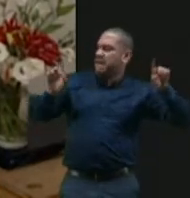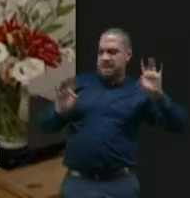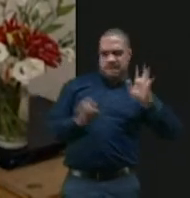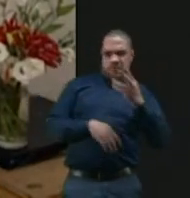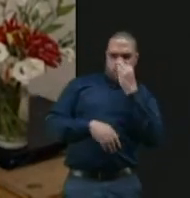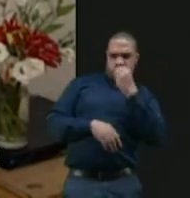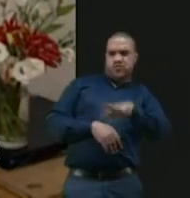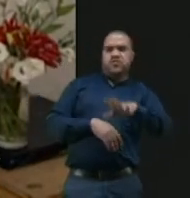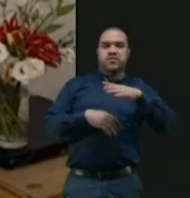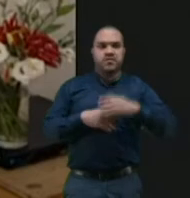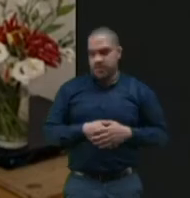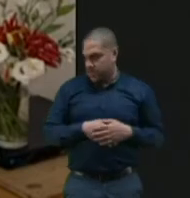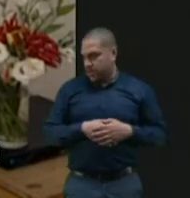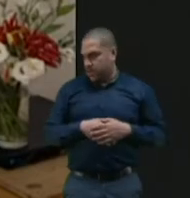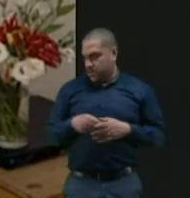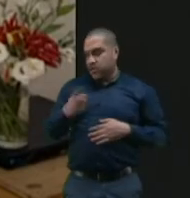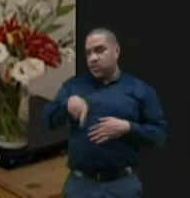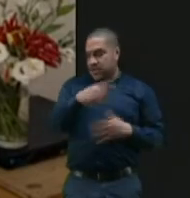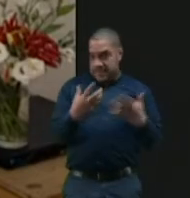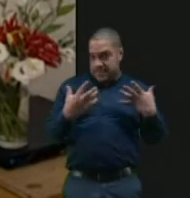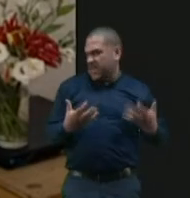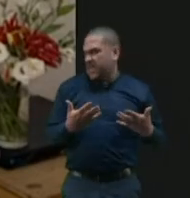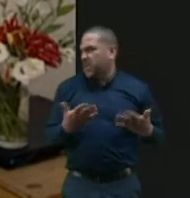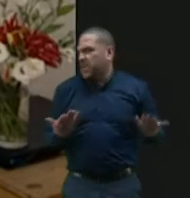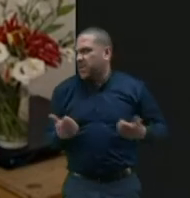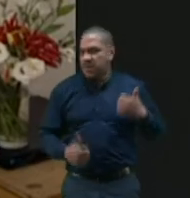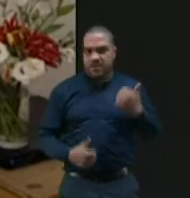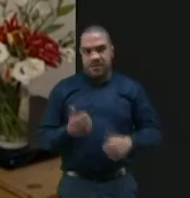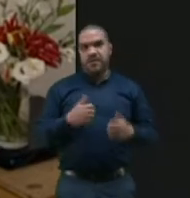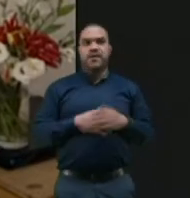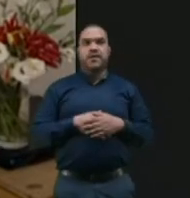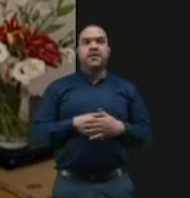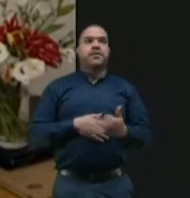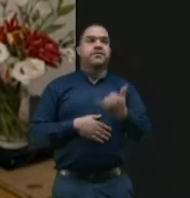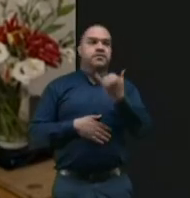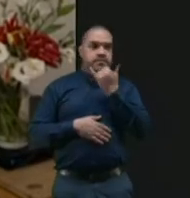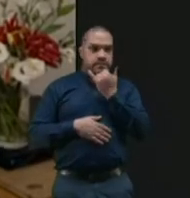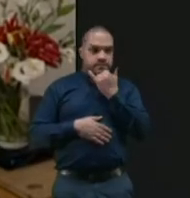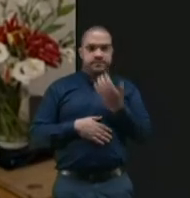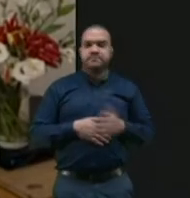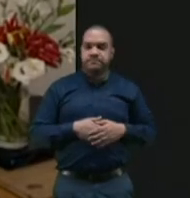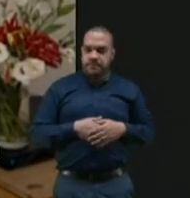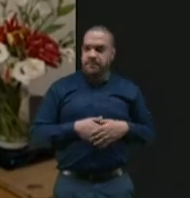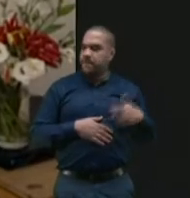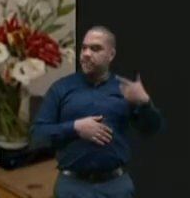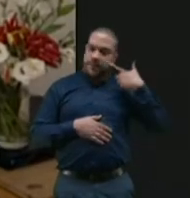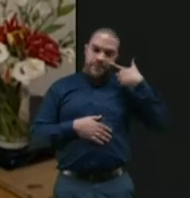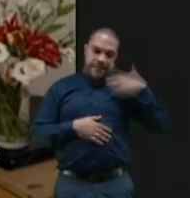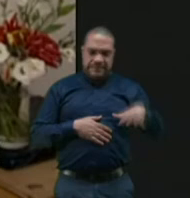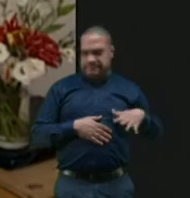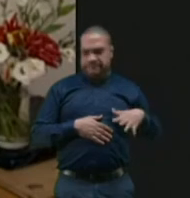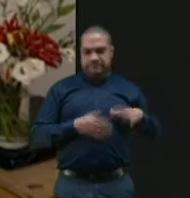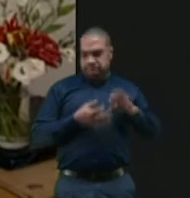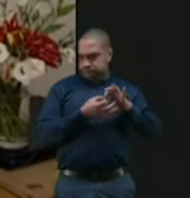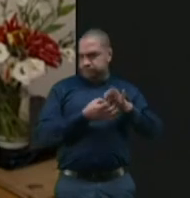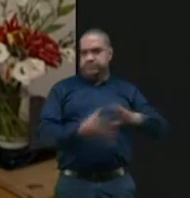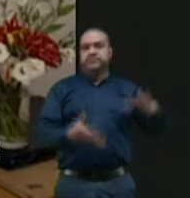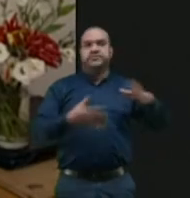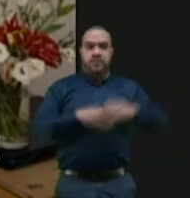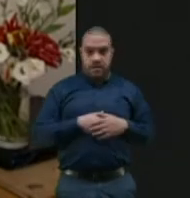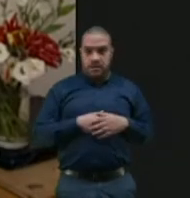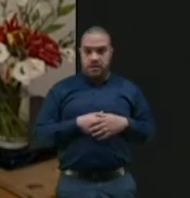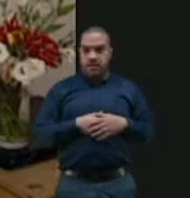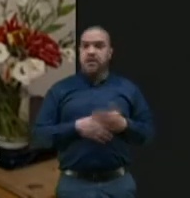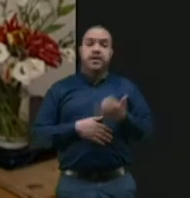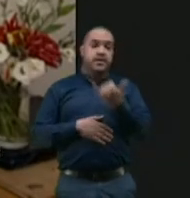que quieren ustedes un poquito de eso también. Porque parece algo completamente ilógico, irracional. Pero la magia de